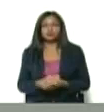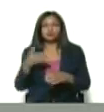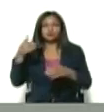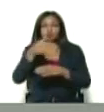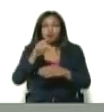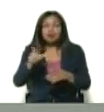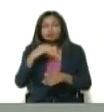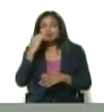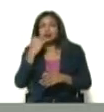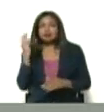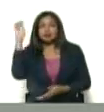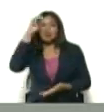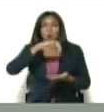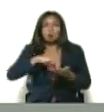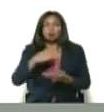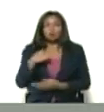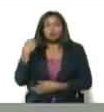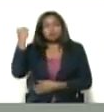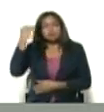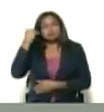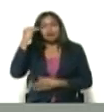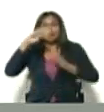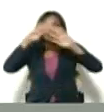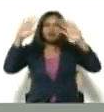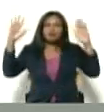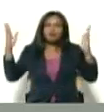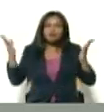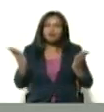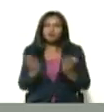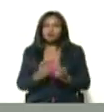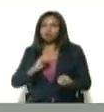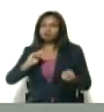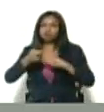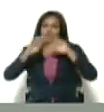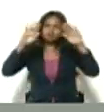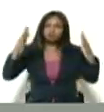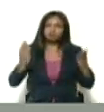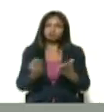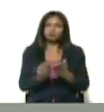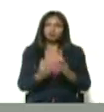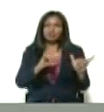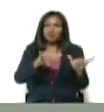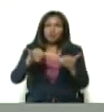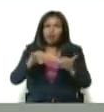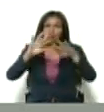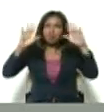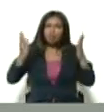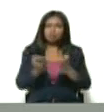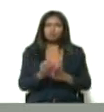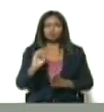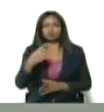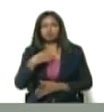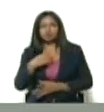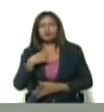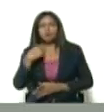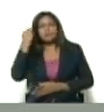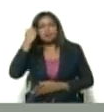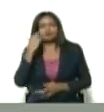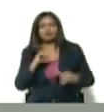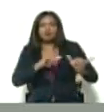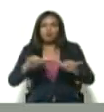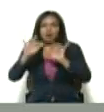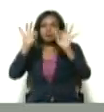Aragua. Y uno se pone a pensar el mundo que va a venir luego de la pandemia. Usted dijo el mundo no va a ser nunca igual. Yo soy optimista en ese sentido porque creo